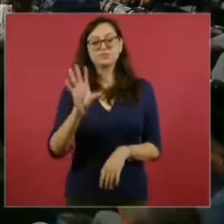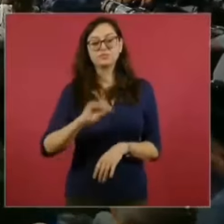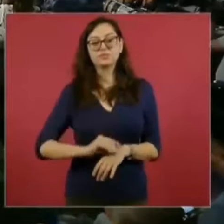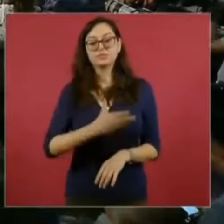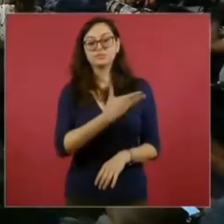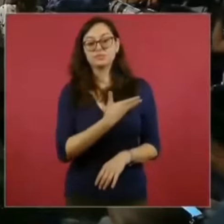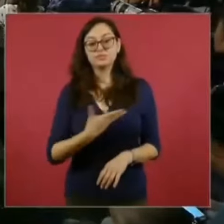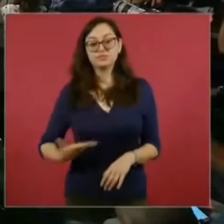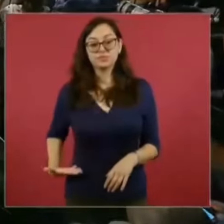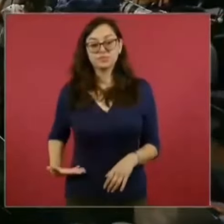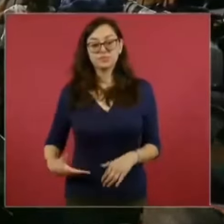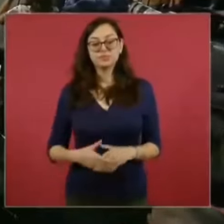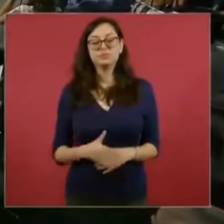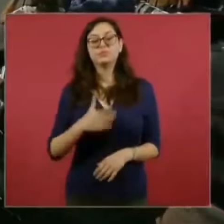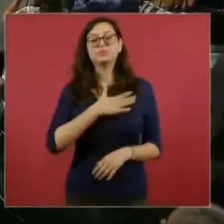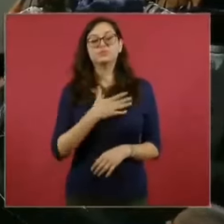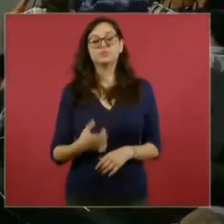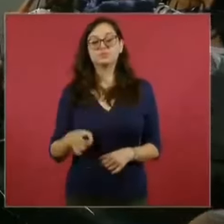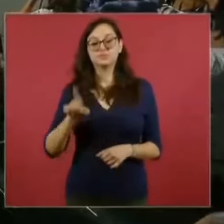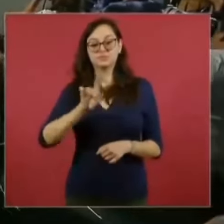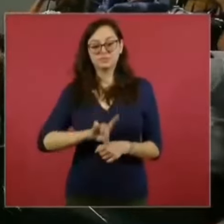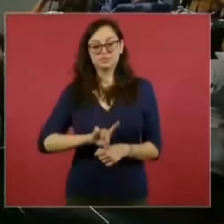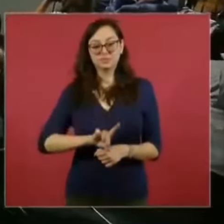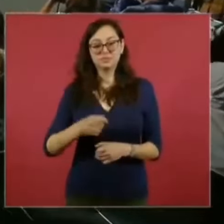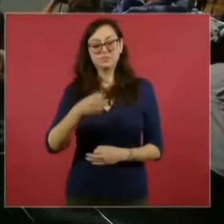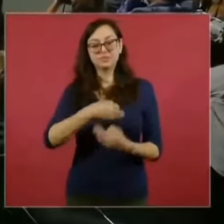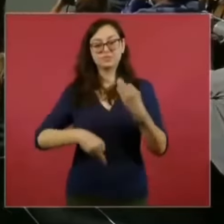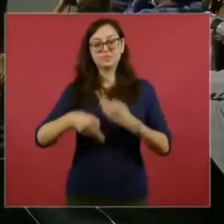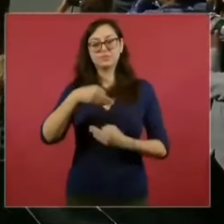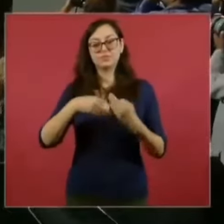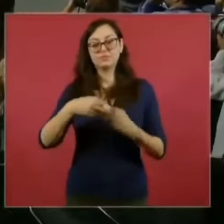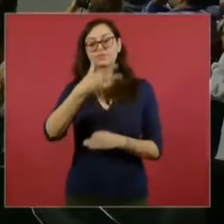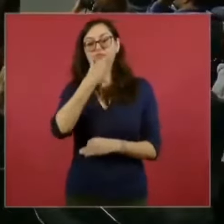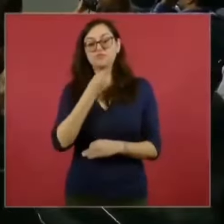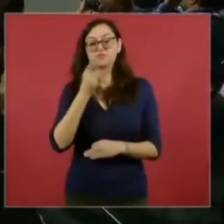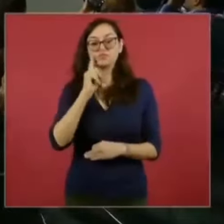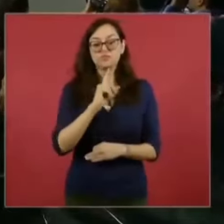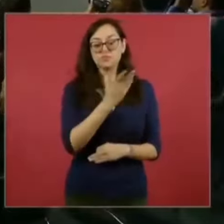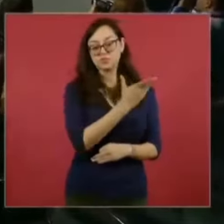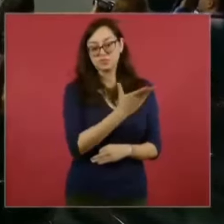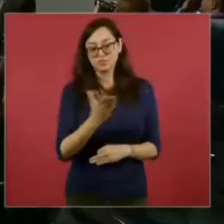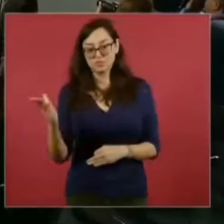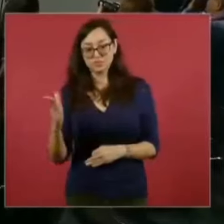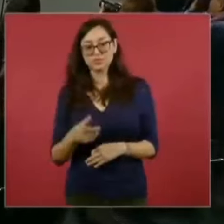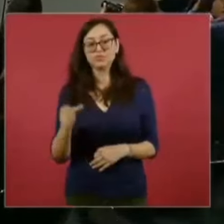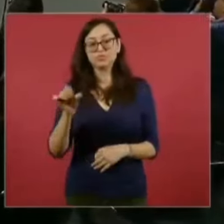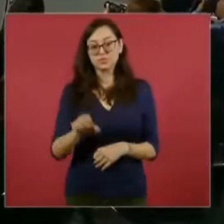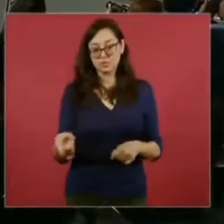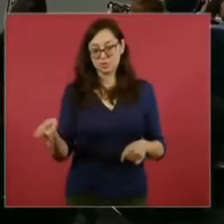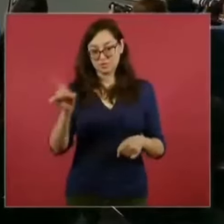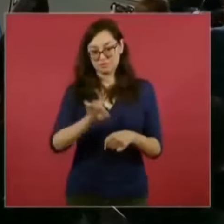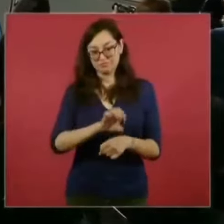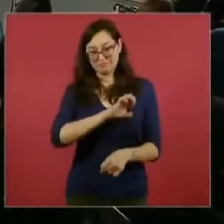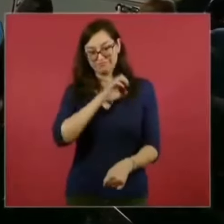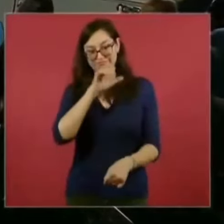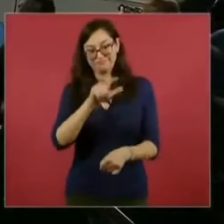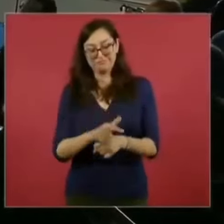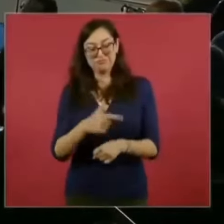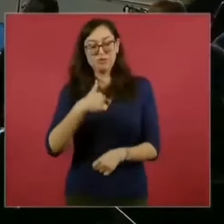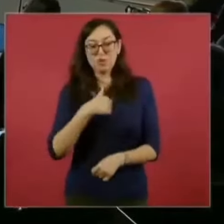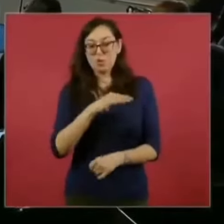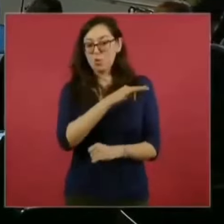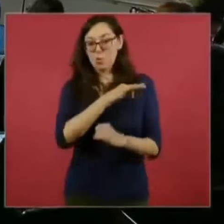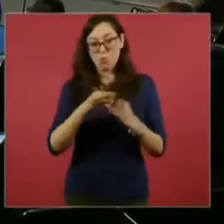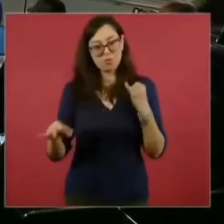Permiso, señor presidente. Buenos días a todas, a todos. Este es un día muy especial para mí. Es la última sección que